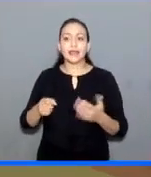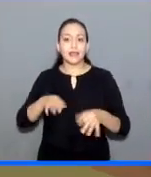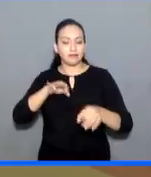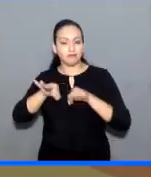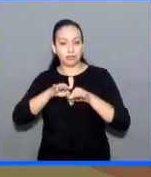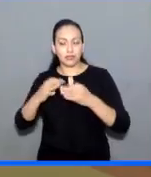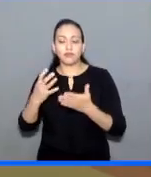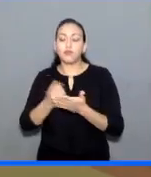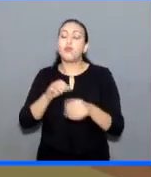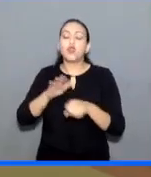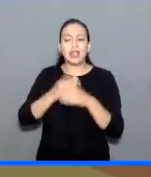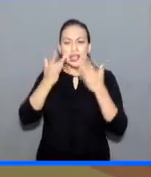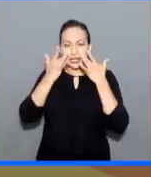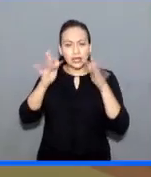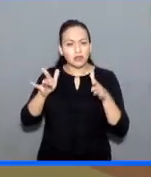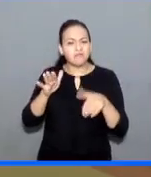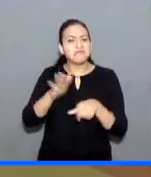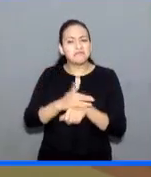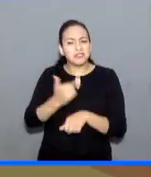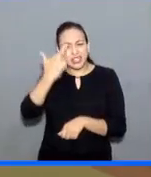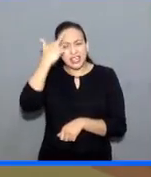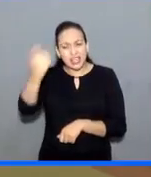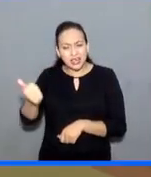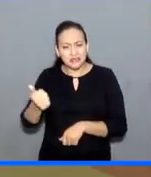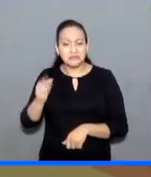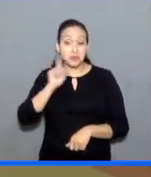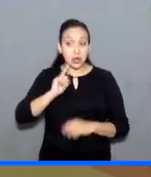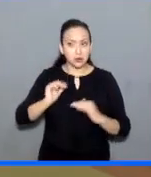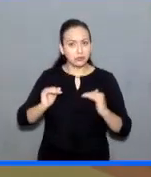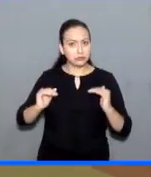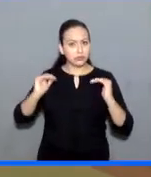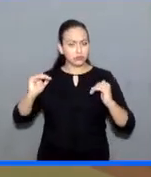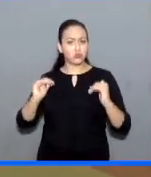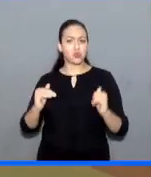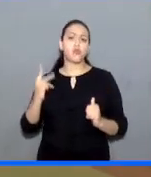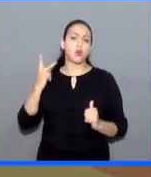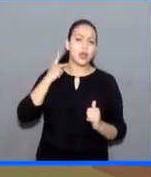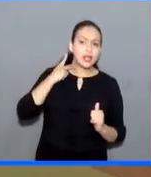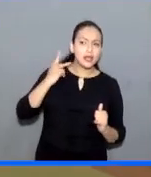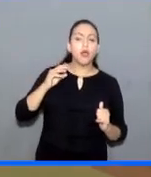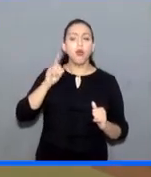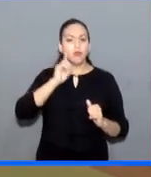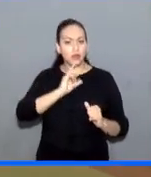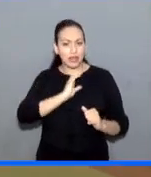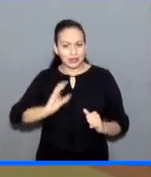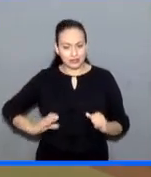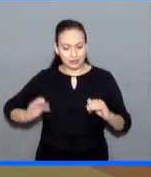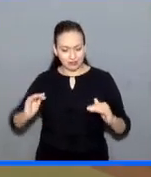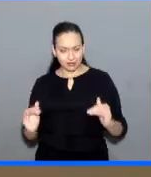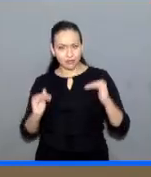Tribunal Electoral en la instalación del Observatorio de Participación Política de las Mujeres del INE.